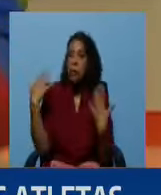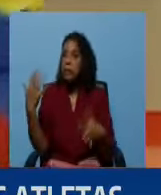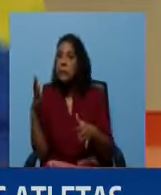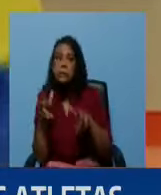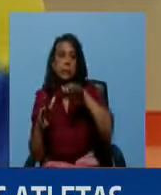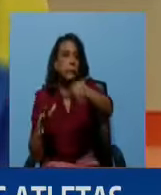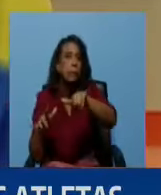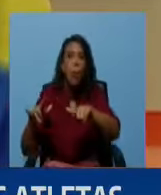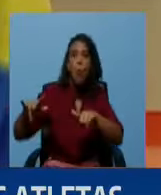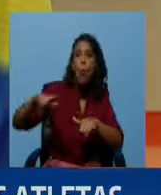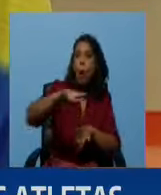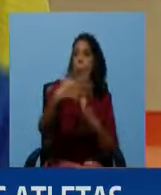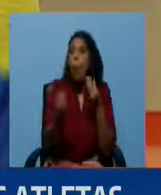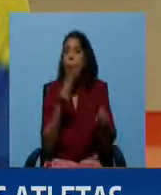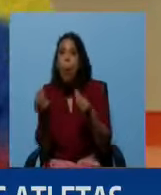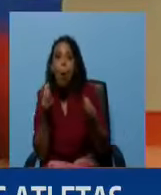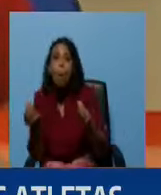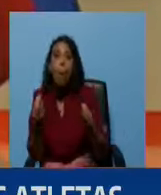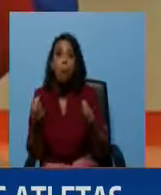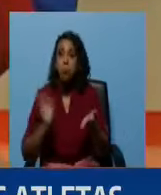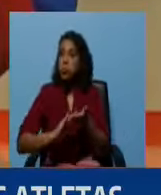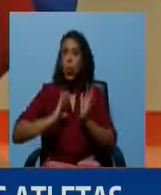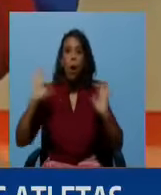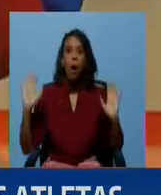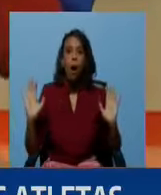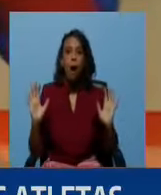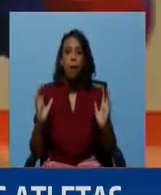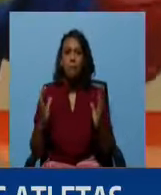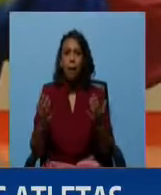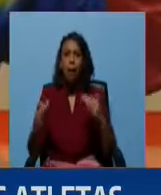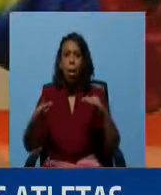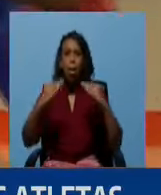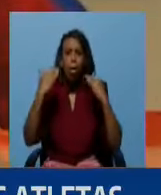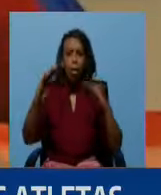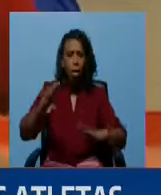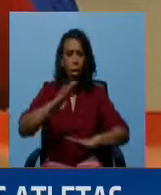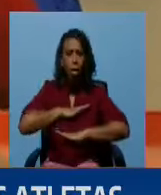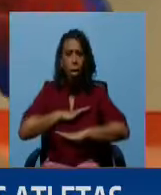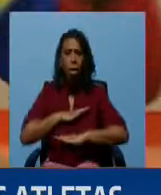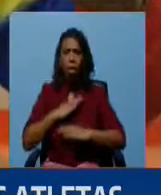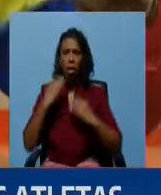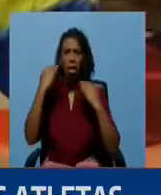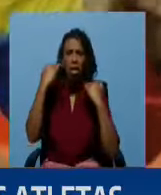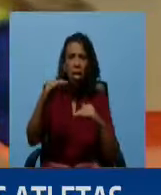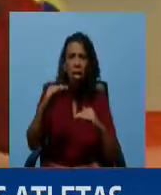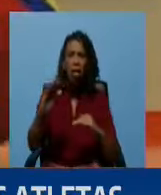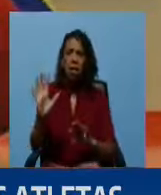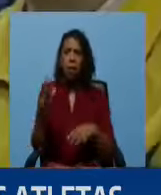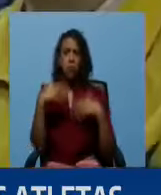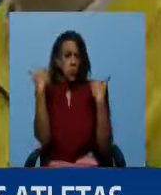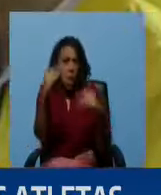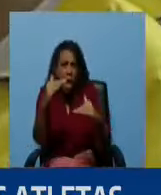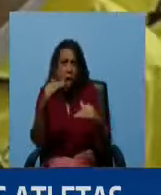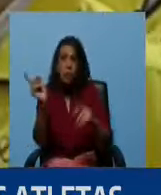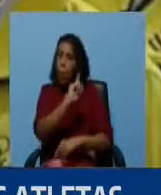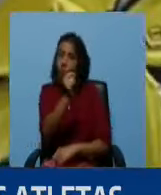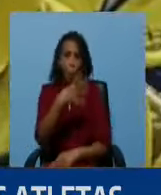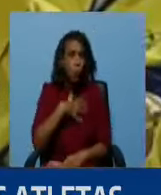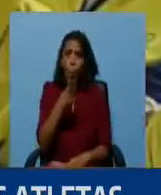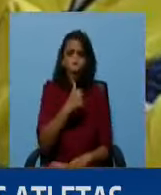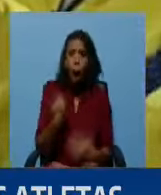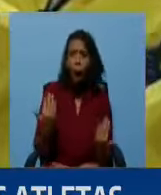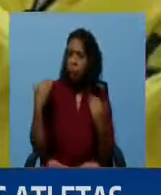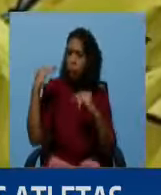aquí, llegábamos por allá. No hay impedimento, no hay obstáculo. No hay dificultad, no